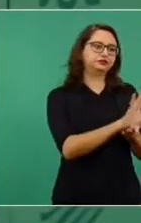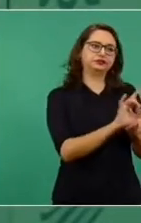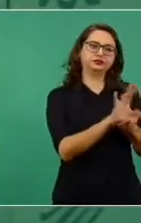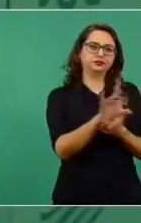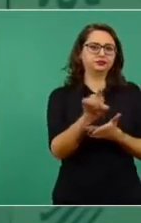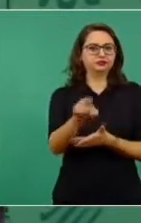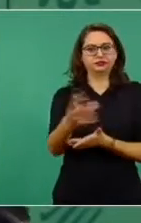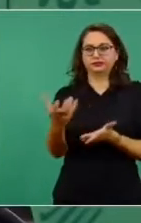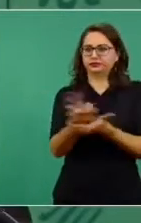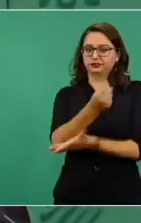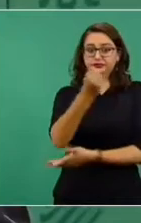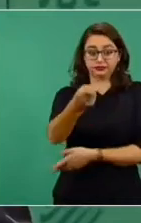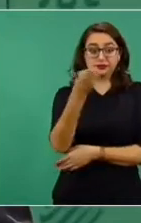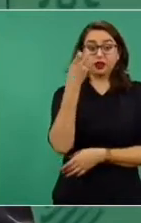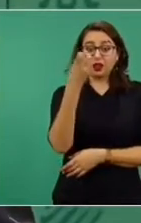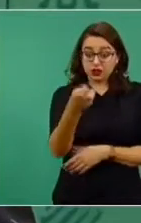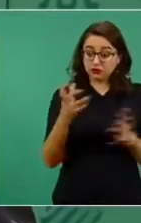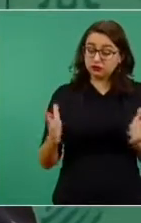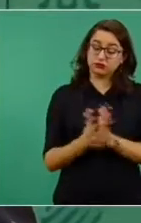Eso es un método democrático.